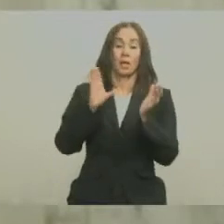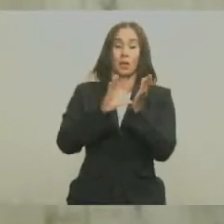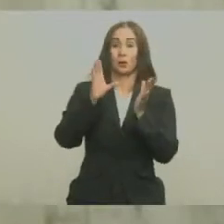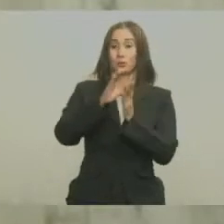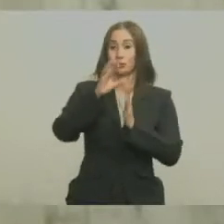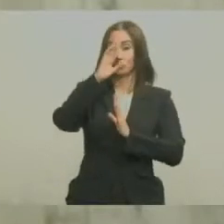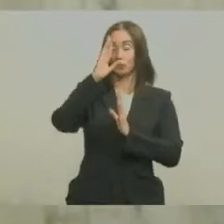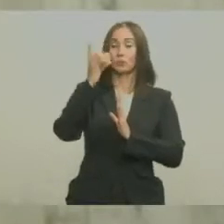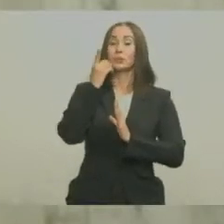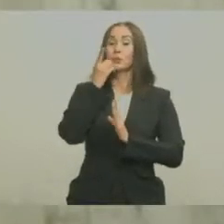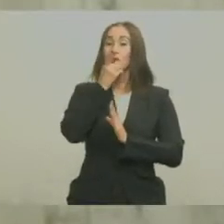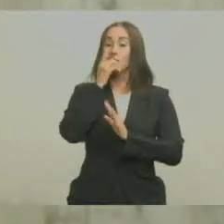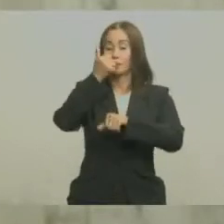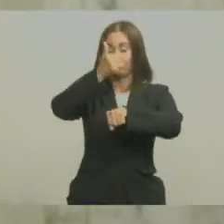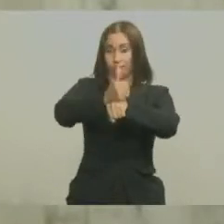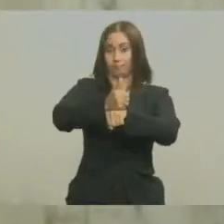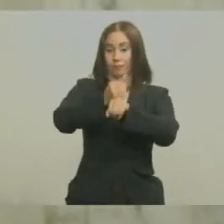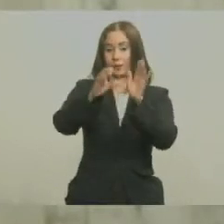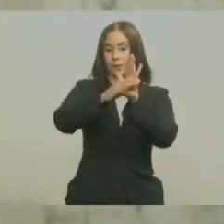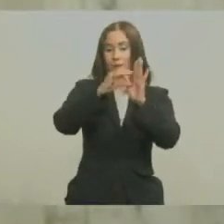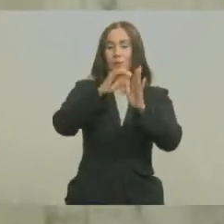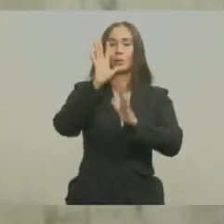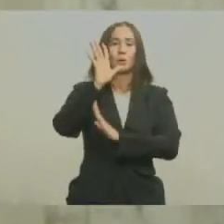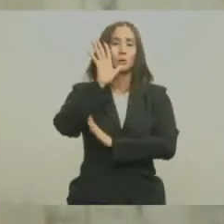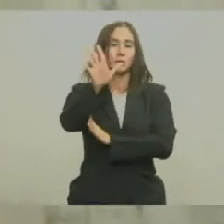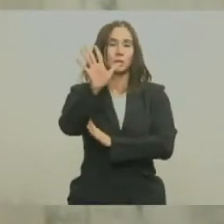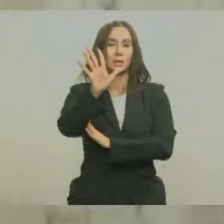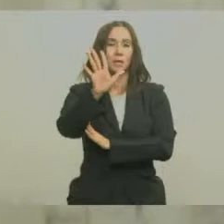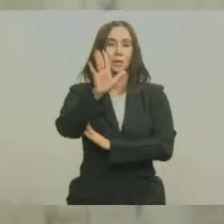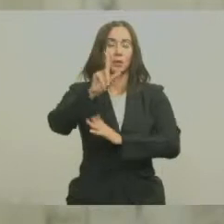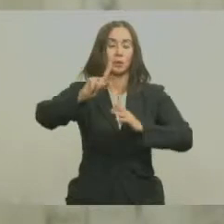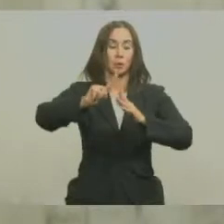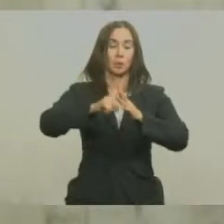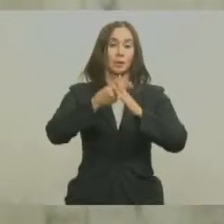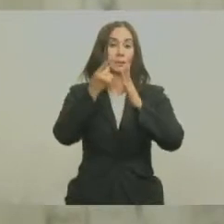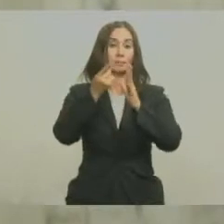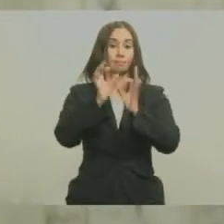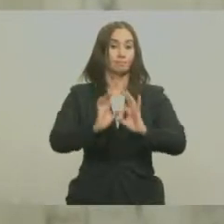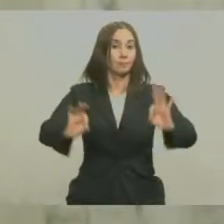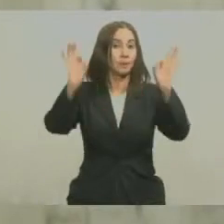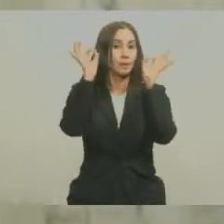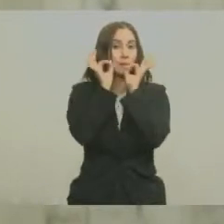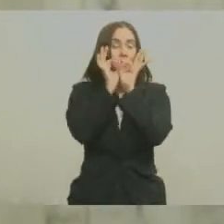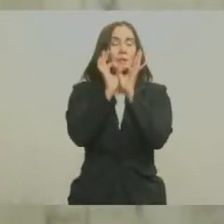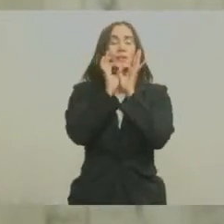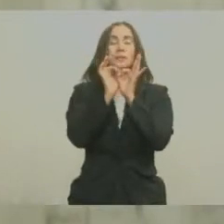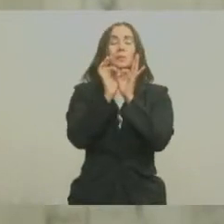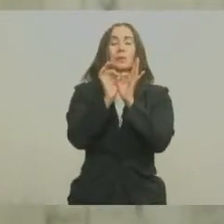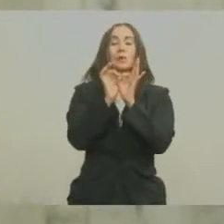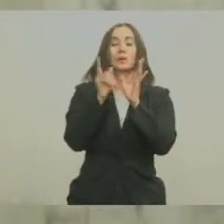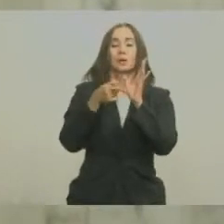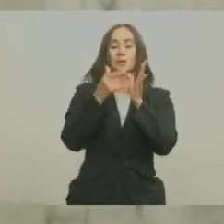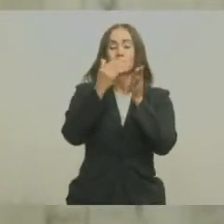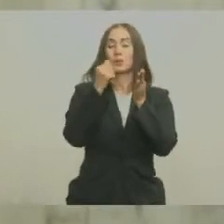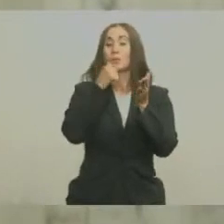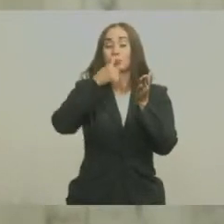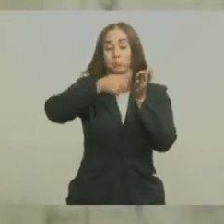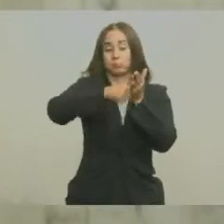Dominicana establece en su artículo 5 que el principio fundamental en que se basa nuestra